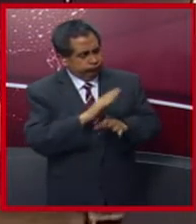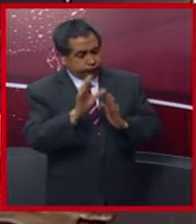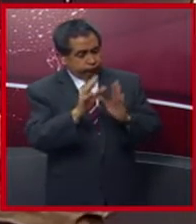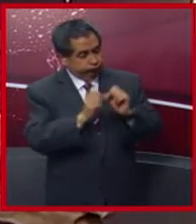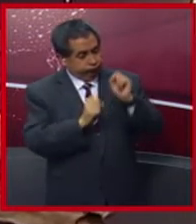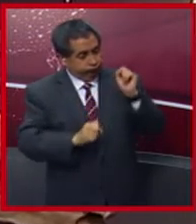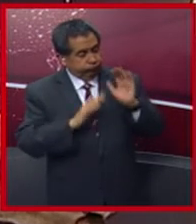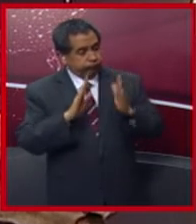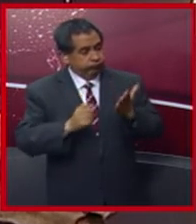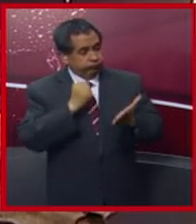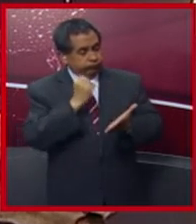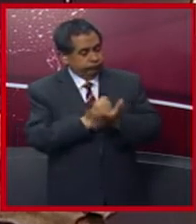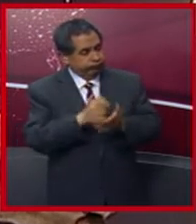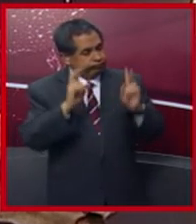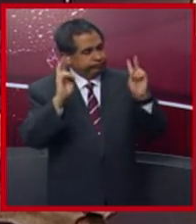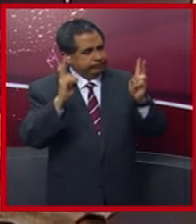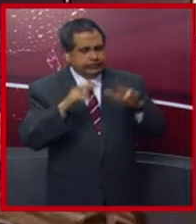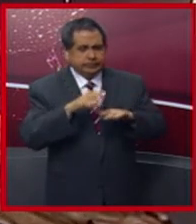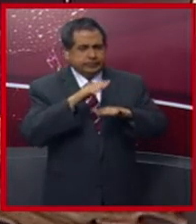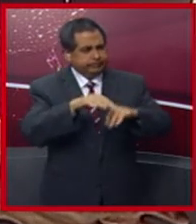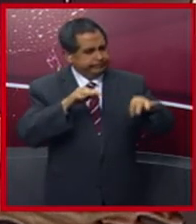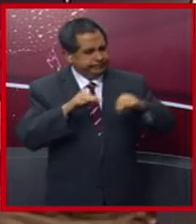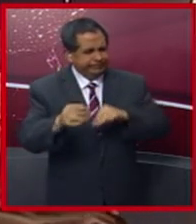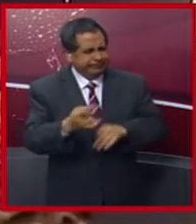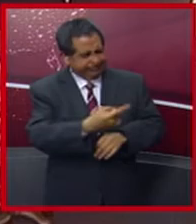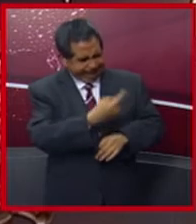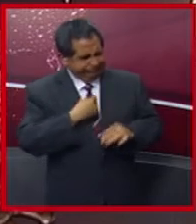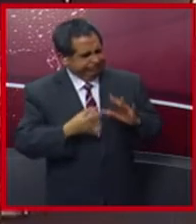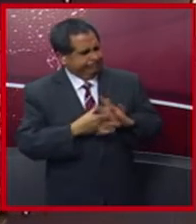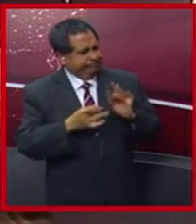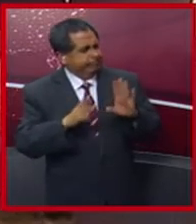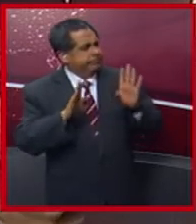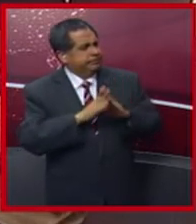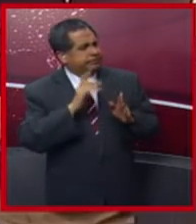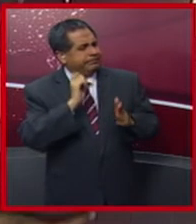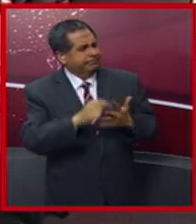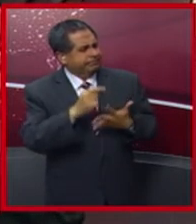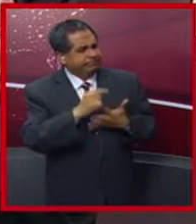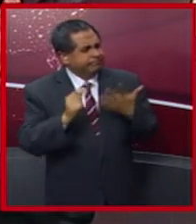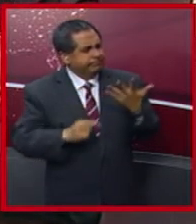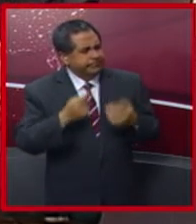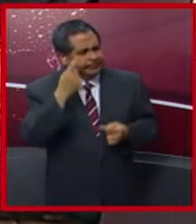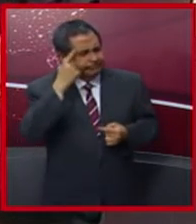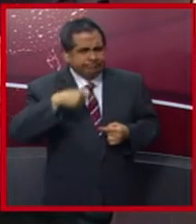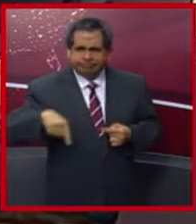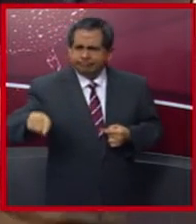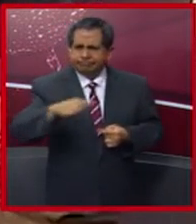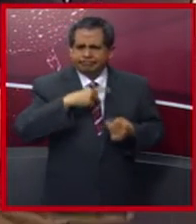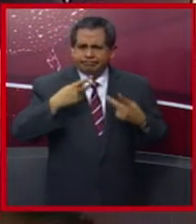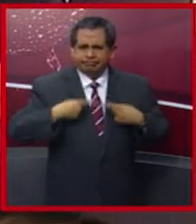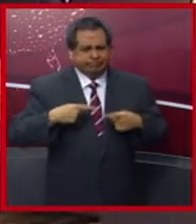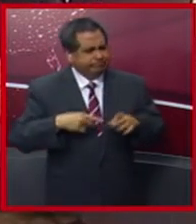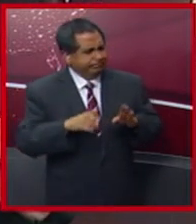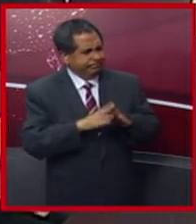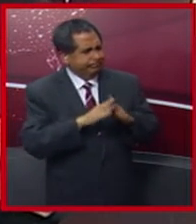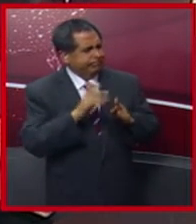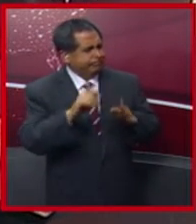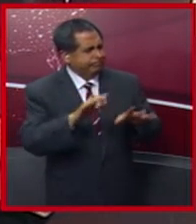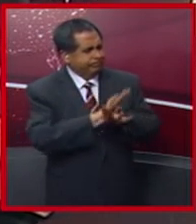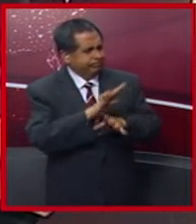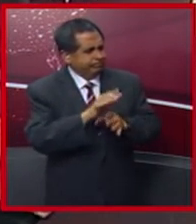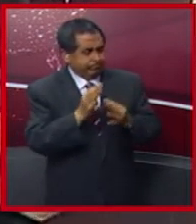grado de un tema en materia laboral. Explíquenos un poco más qué implicaciones va a tener para los ciudadanas, para los ciudadanos, esta